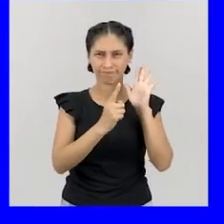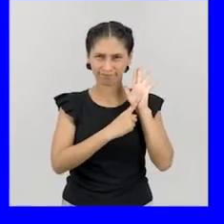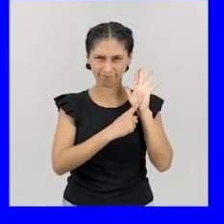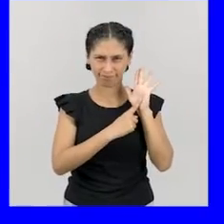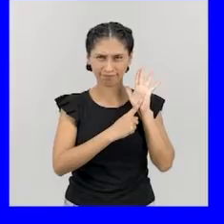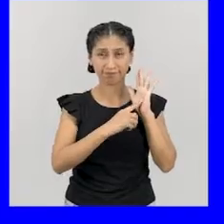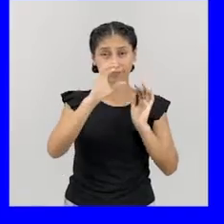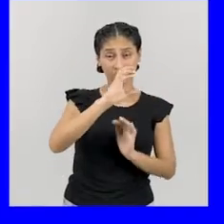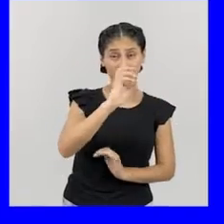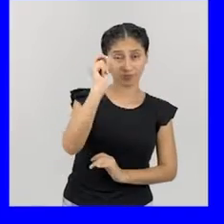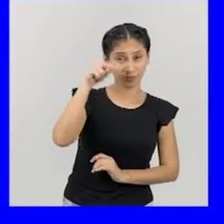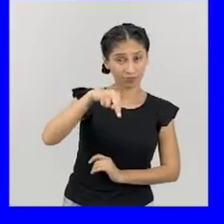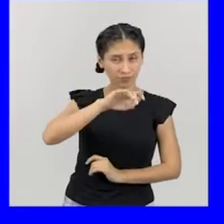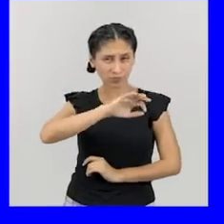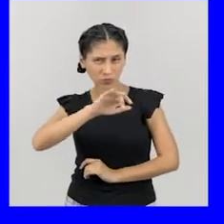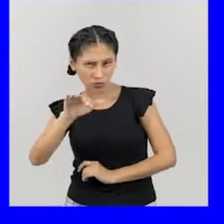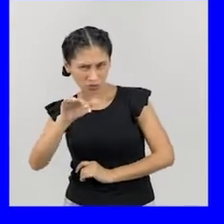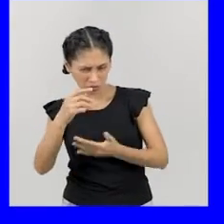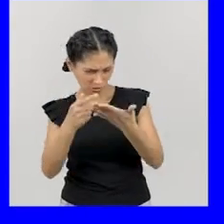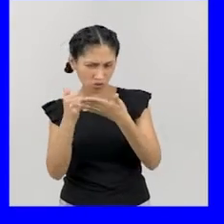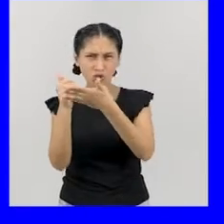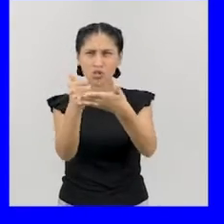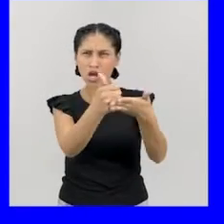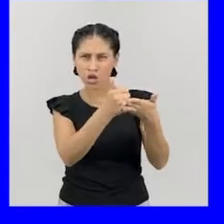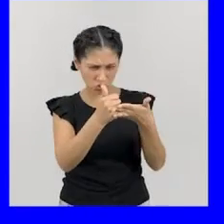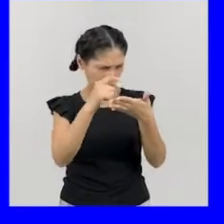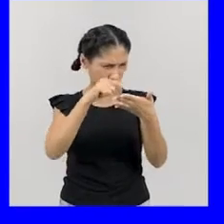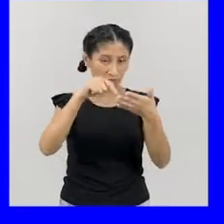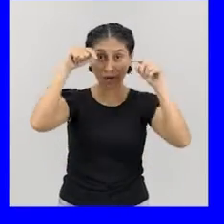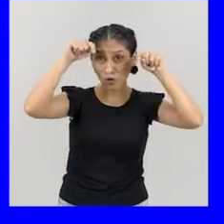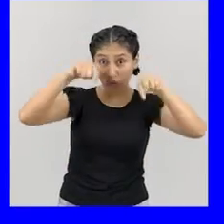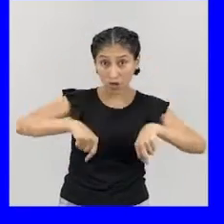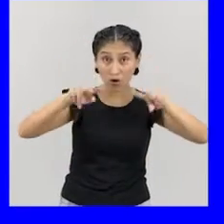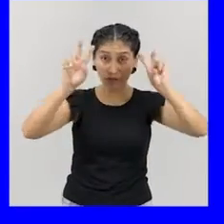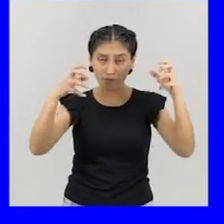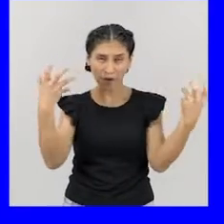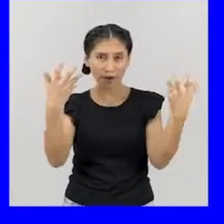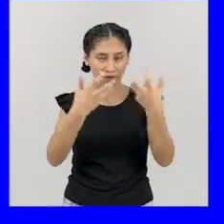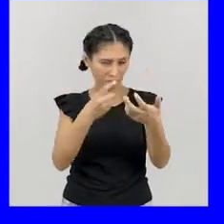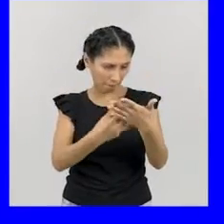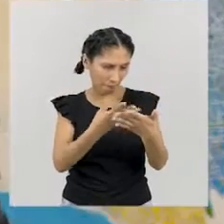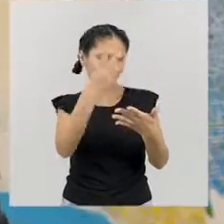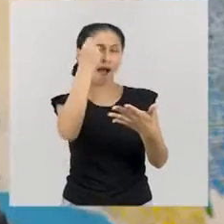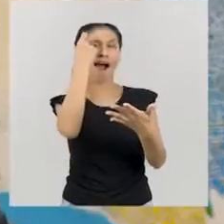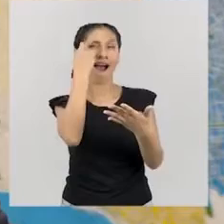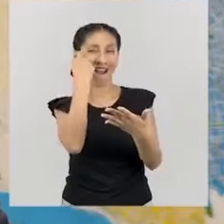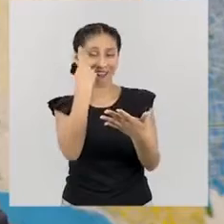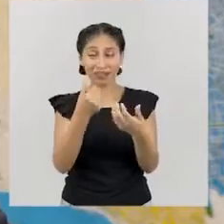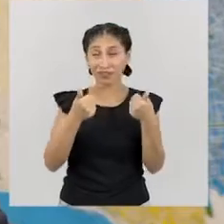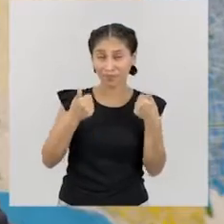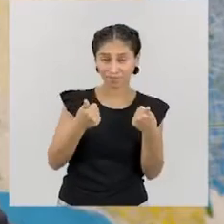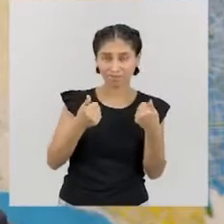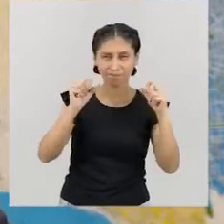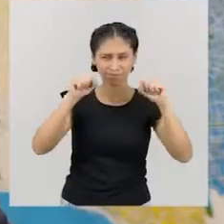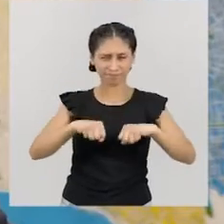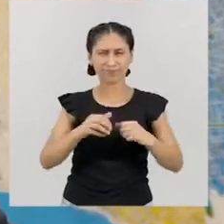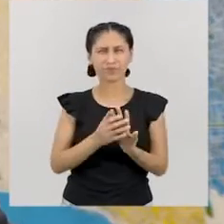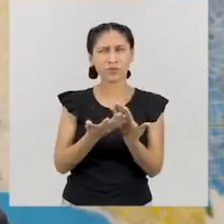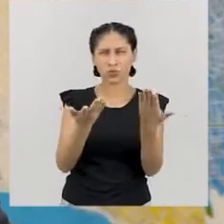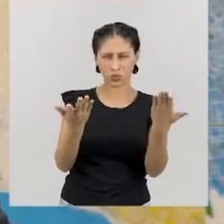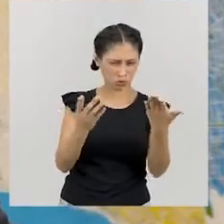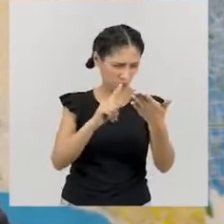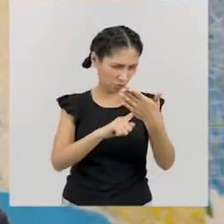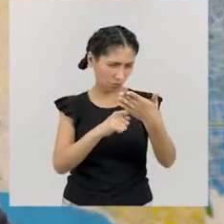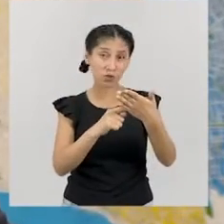Sospecho que estos conectores terminan conectándonos con el tema de hoy, Amaru. Así es, Cori. Parte de su